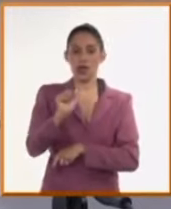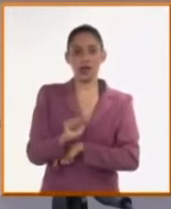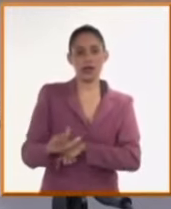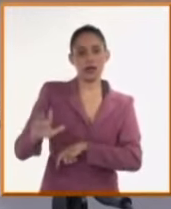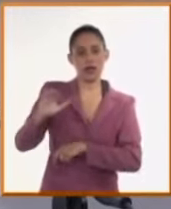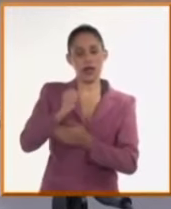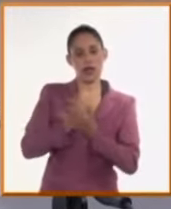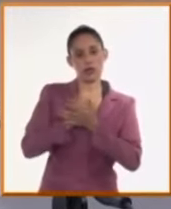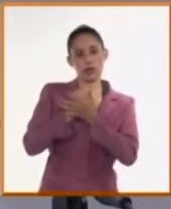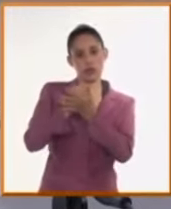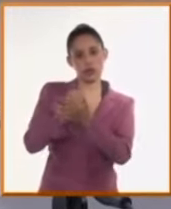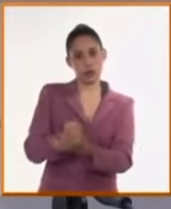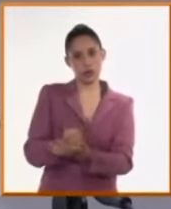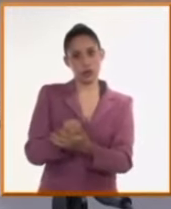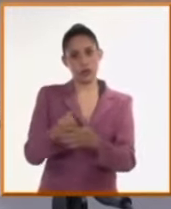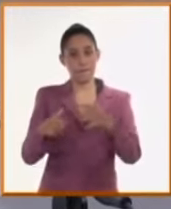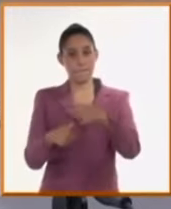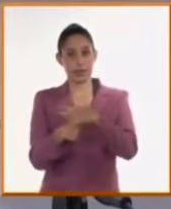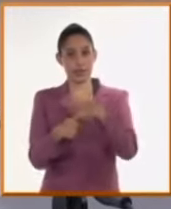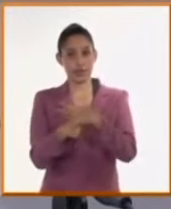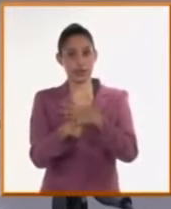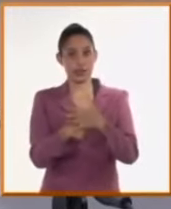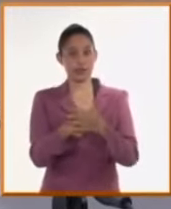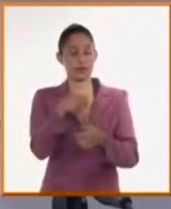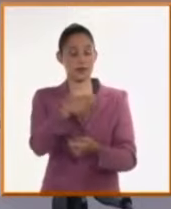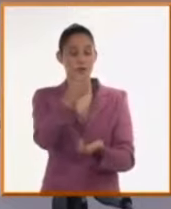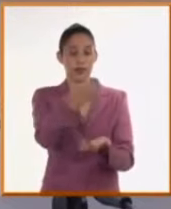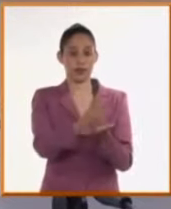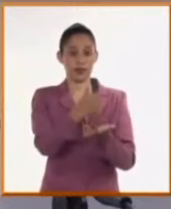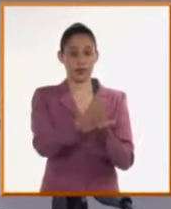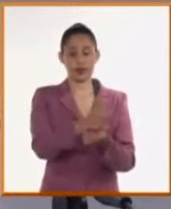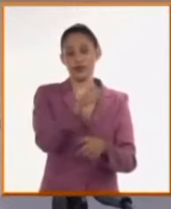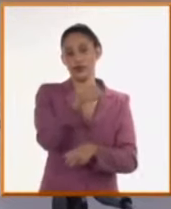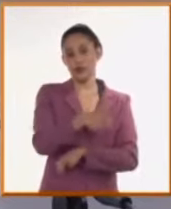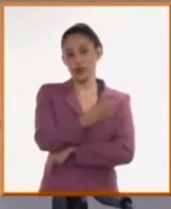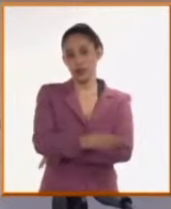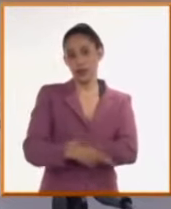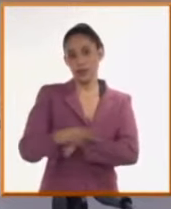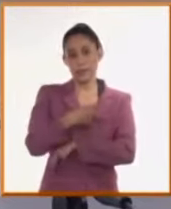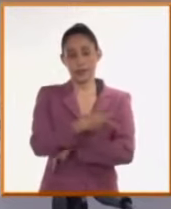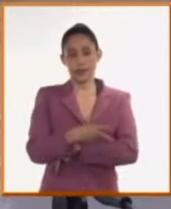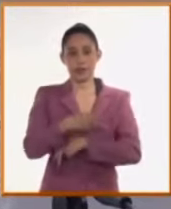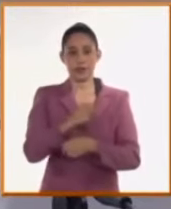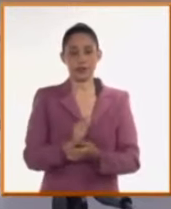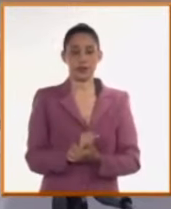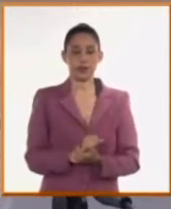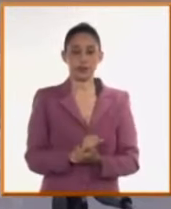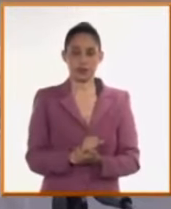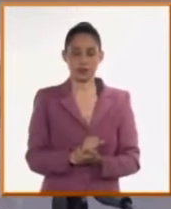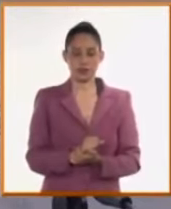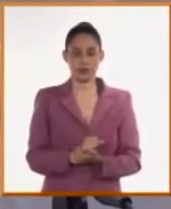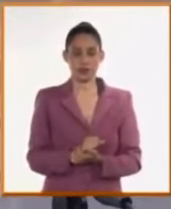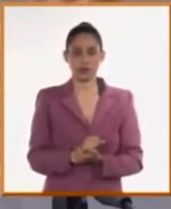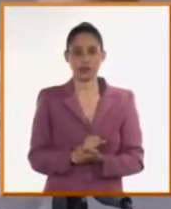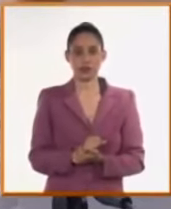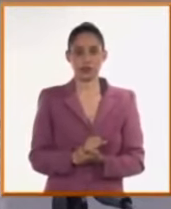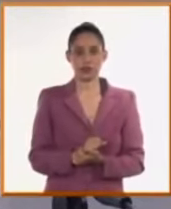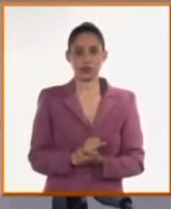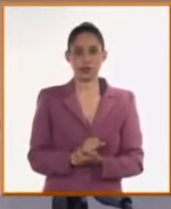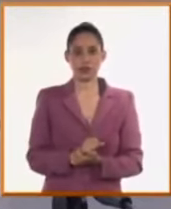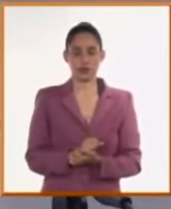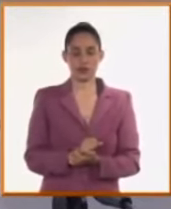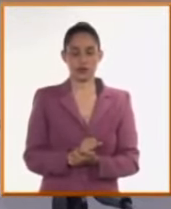gobierno del presidente keniano ruto eh eh provoca